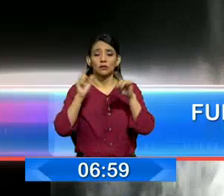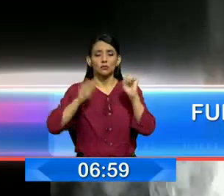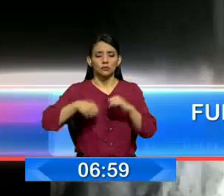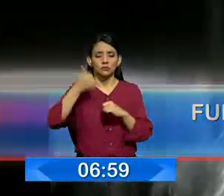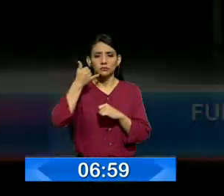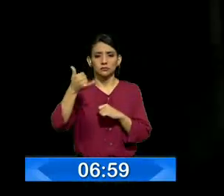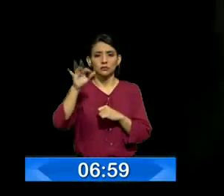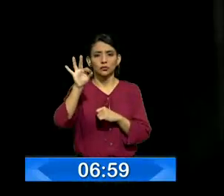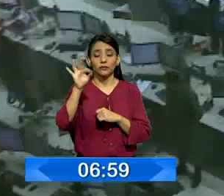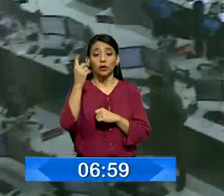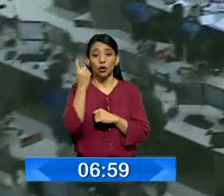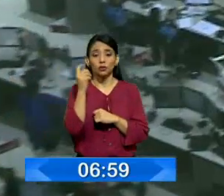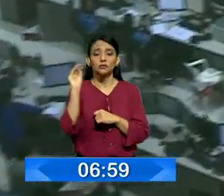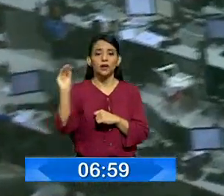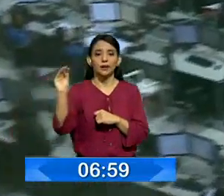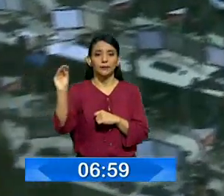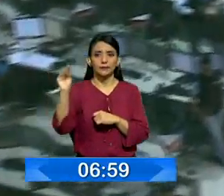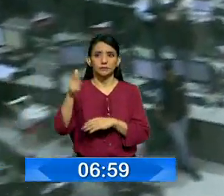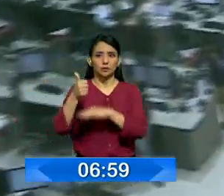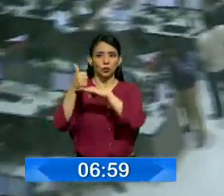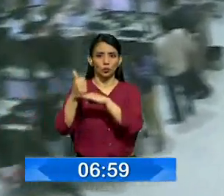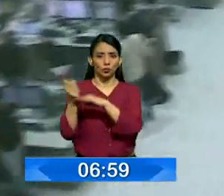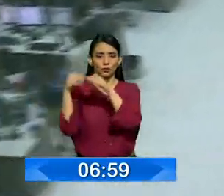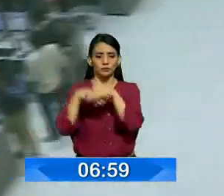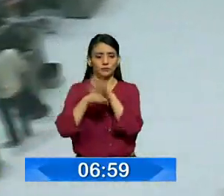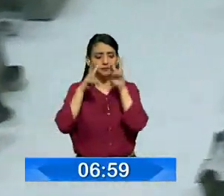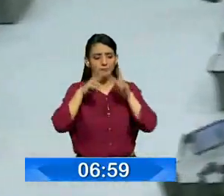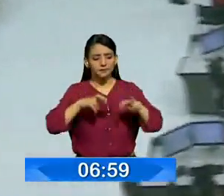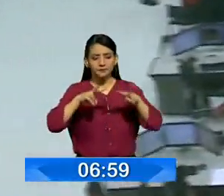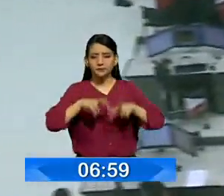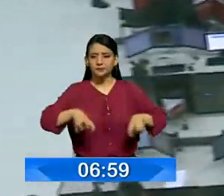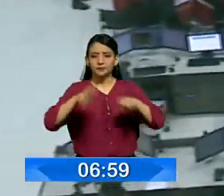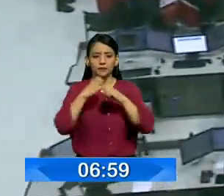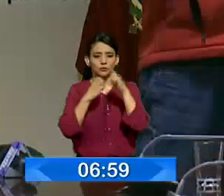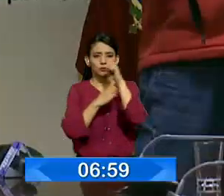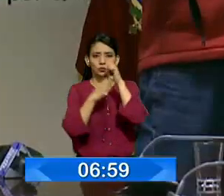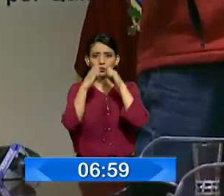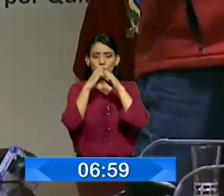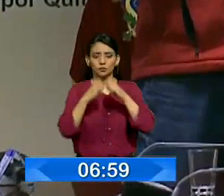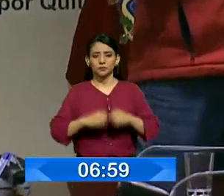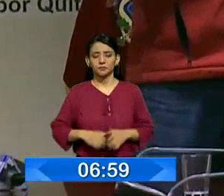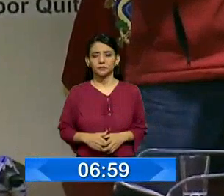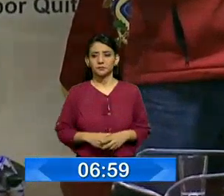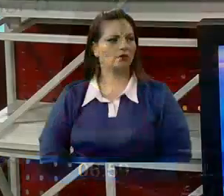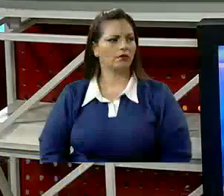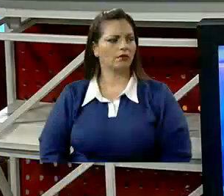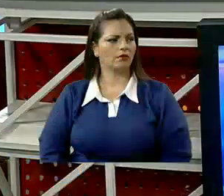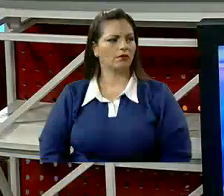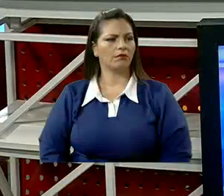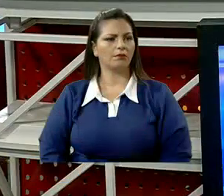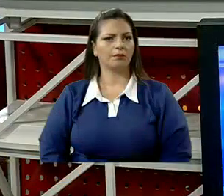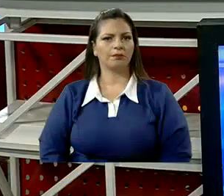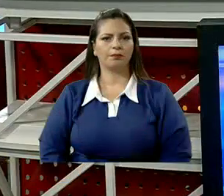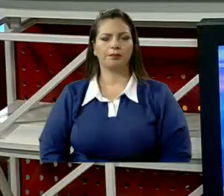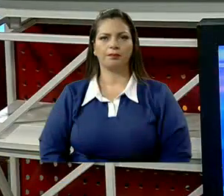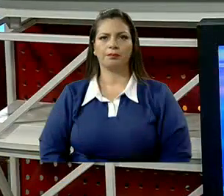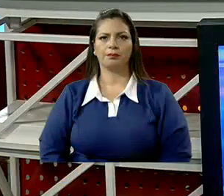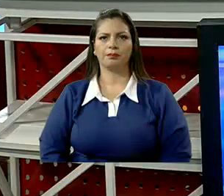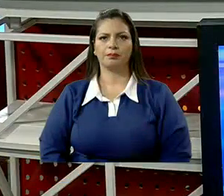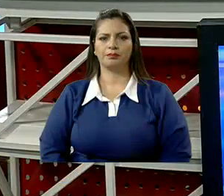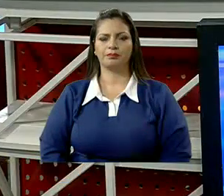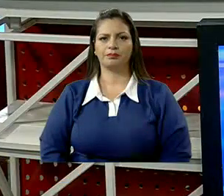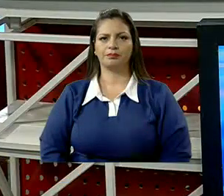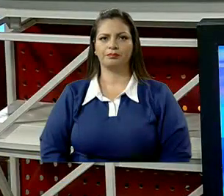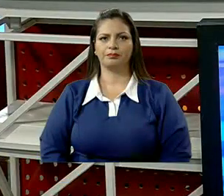al 911 para solicitar una inspección técnica estructural. Con cámaras de Hernán Guano, informó Adriana Rojas.